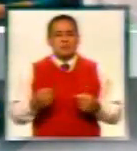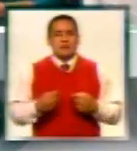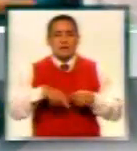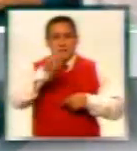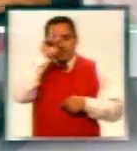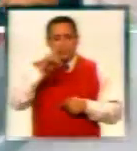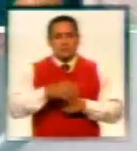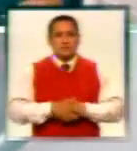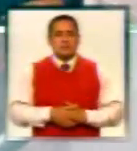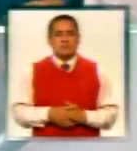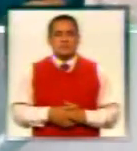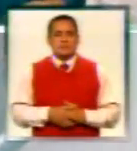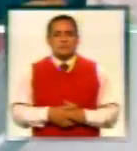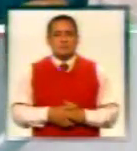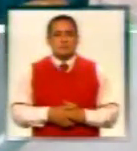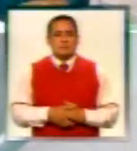Perú,